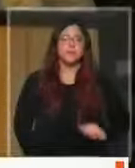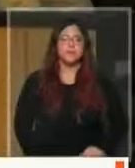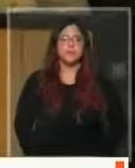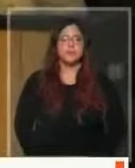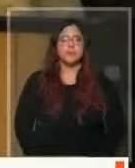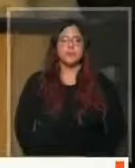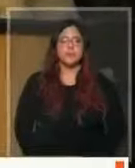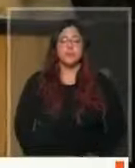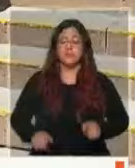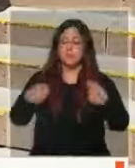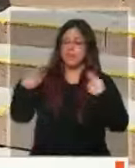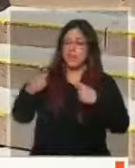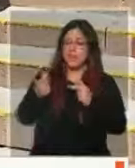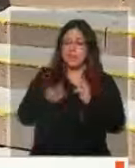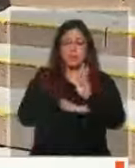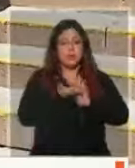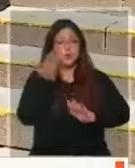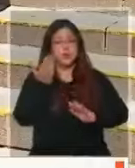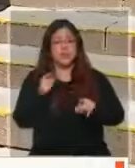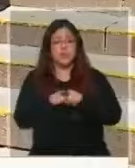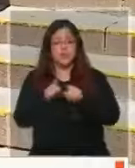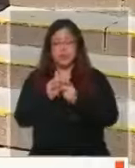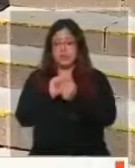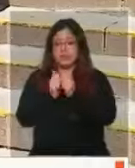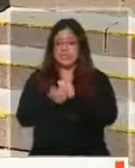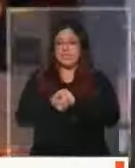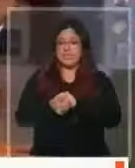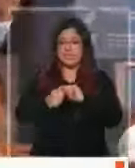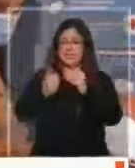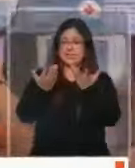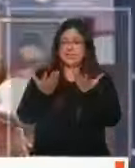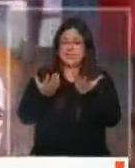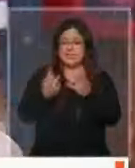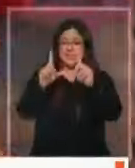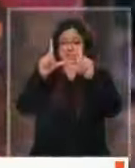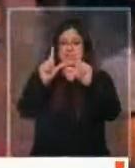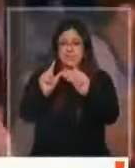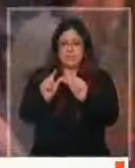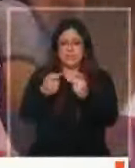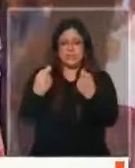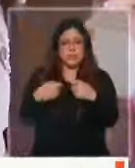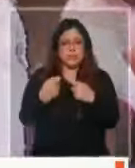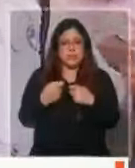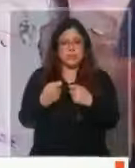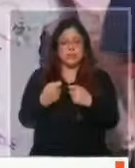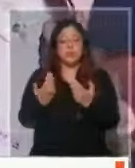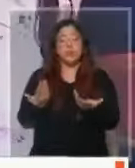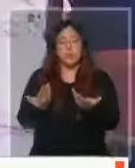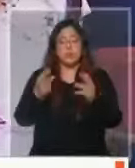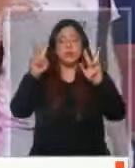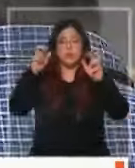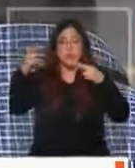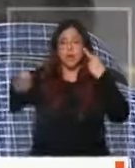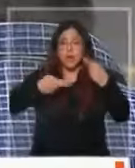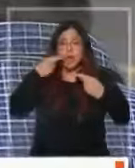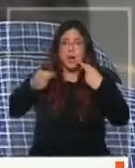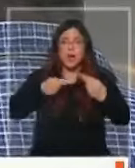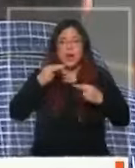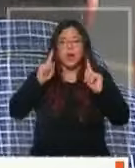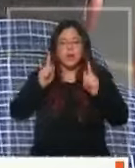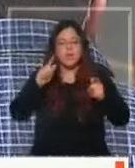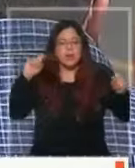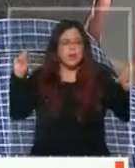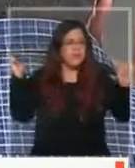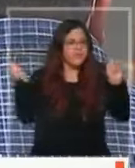entre inflación y gastos, las billeteras se han ido ajustando y el dinero cada vez hay que hacerlo rendir más. Por eso el mundo gastronómico ha tenido que reinventarse